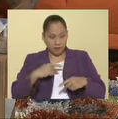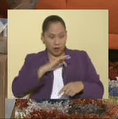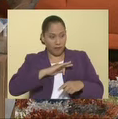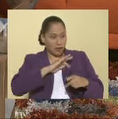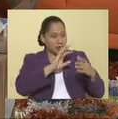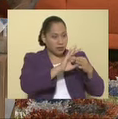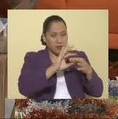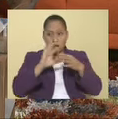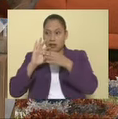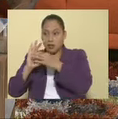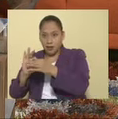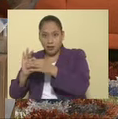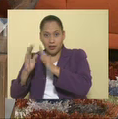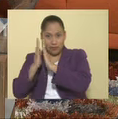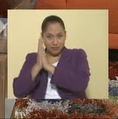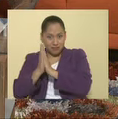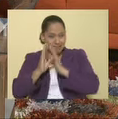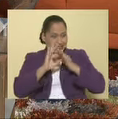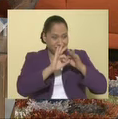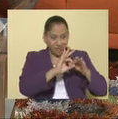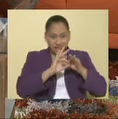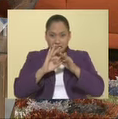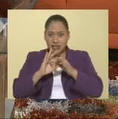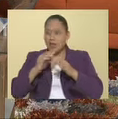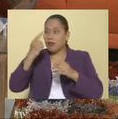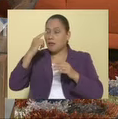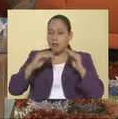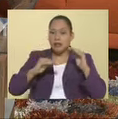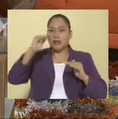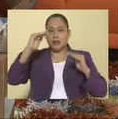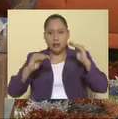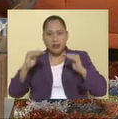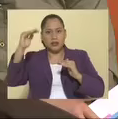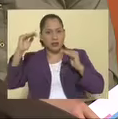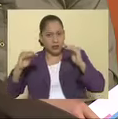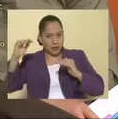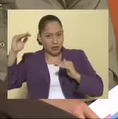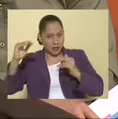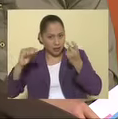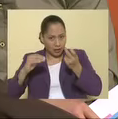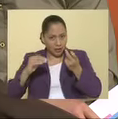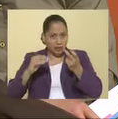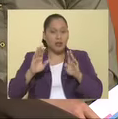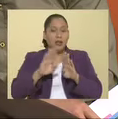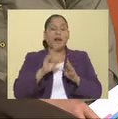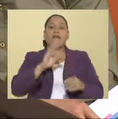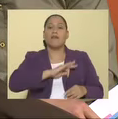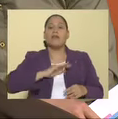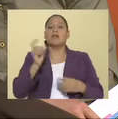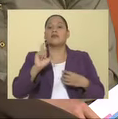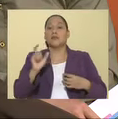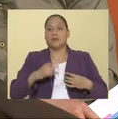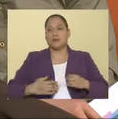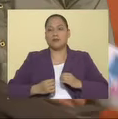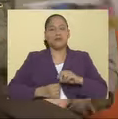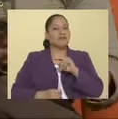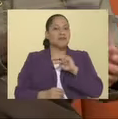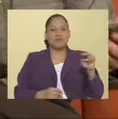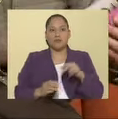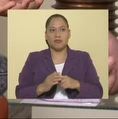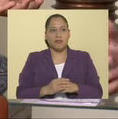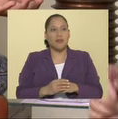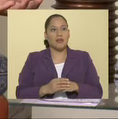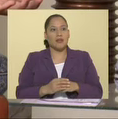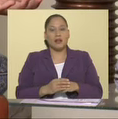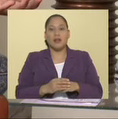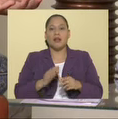los factores externos, donde va en un sube y baja constante. ¿Sabes cuándo va a ser así feliz la gente? Oye, y entonces nunca, estás hablando que la